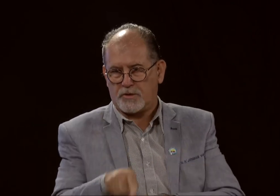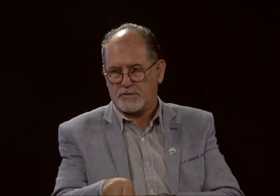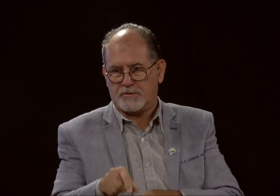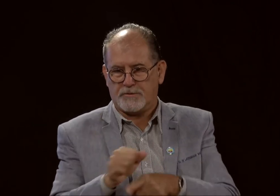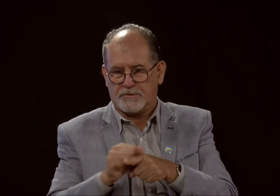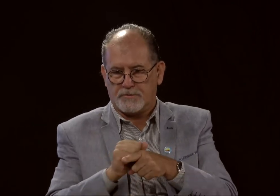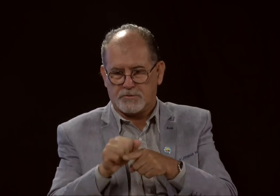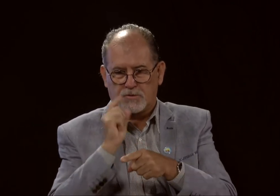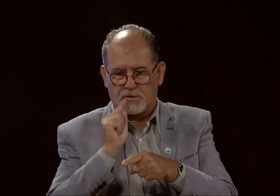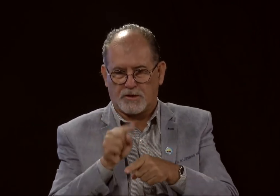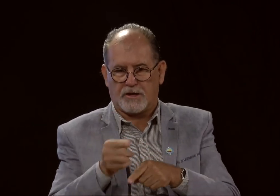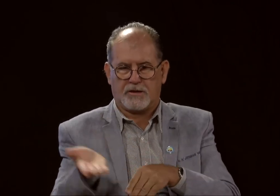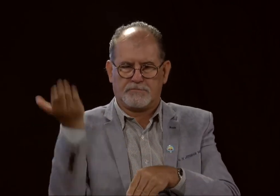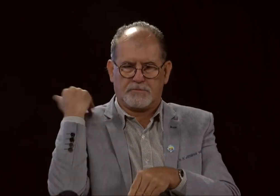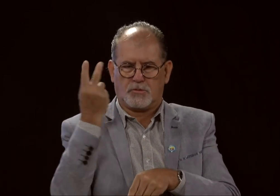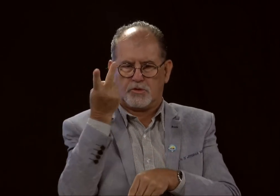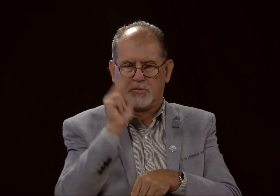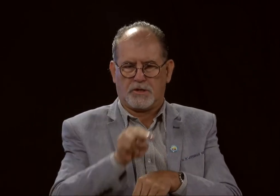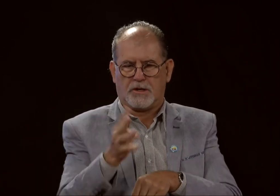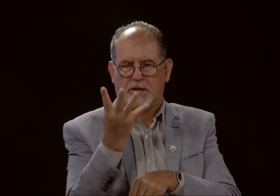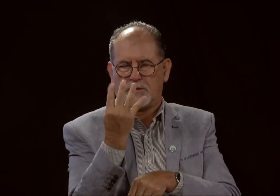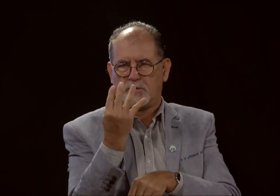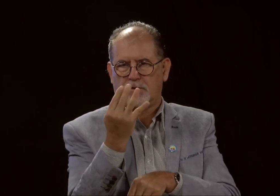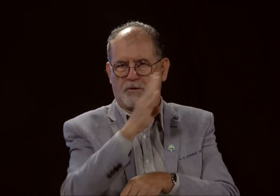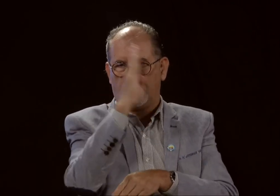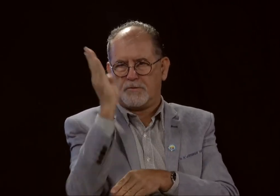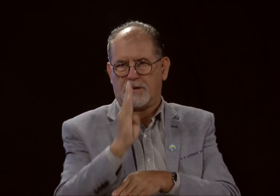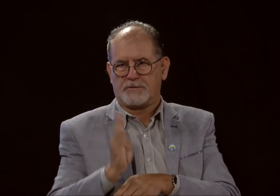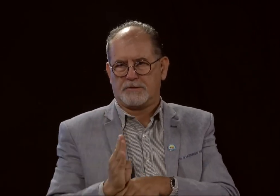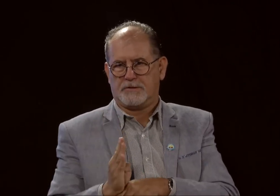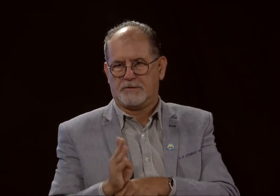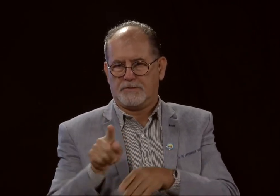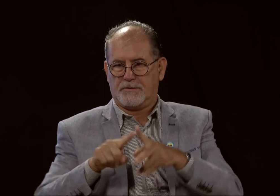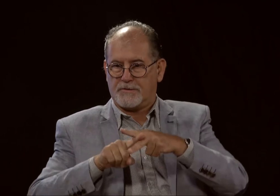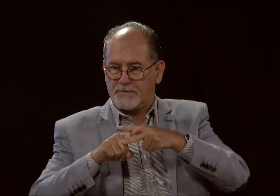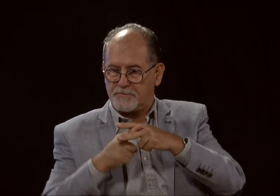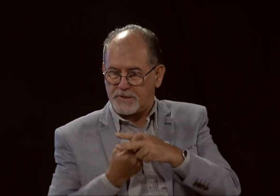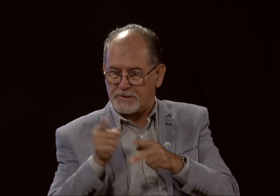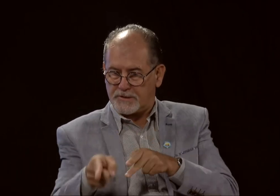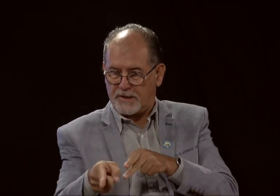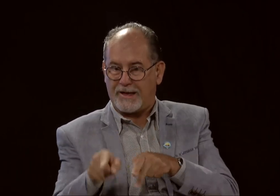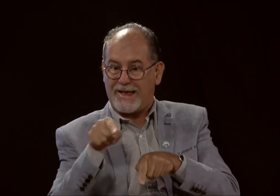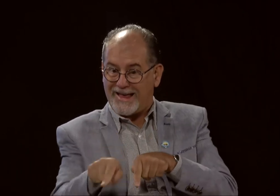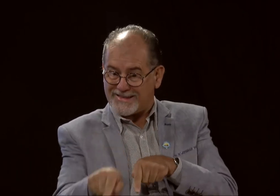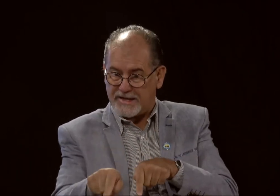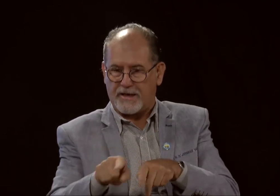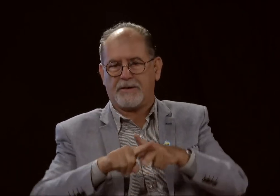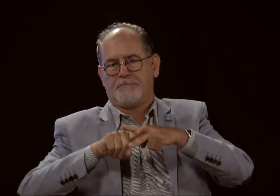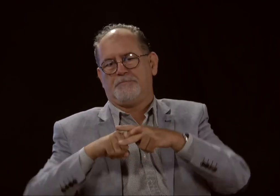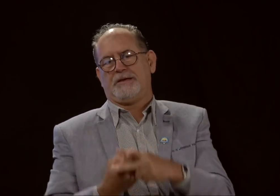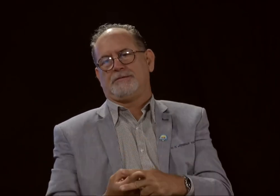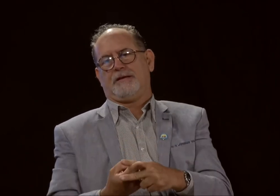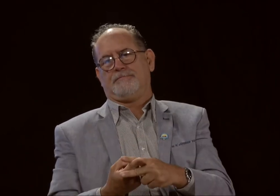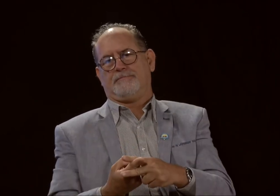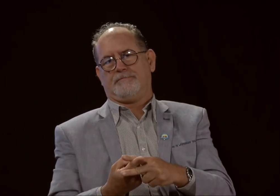CONSUDES, que es la Confederación de Latinoamérica. Ahí empezamos.